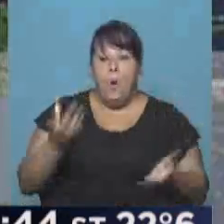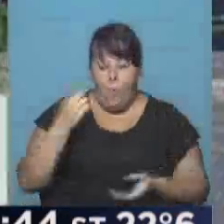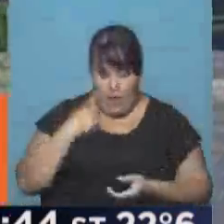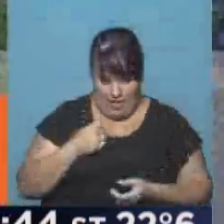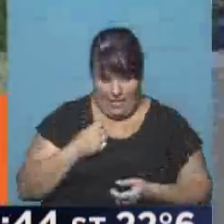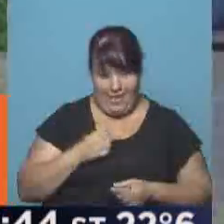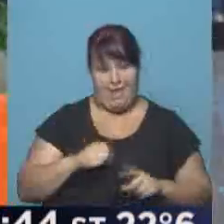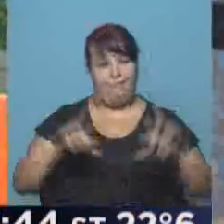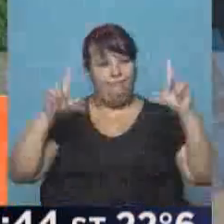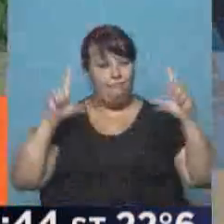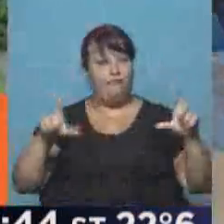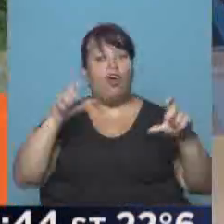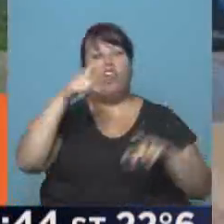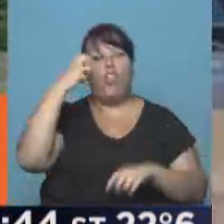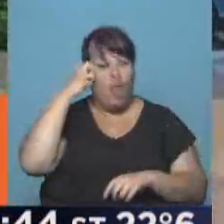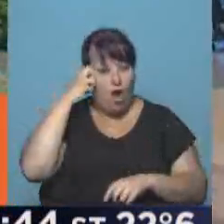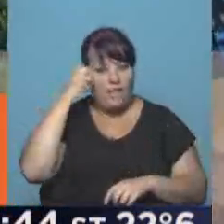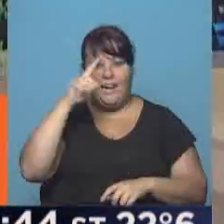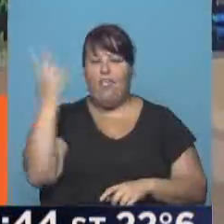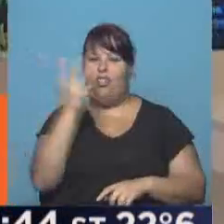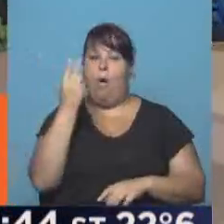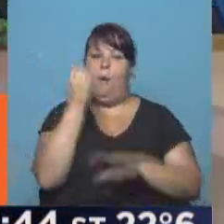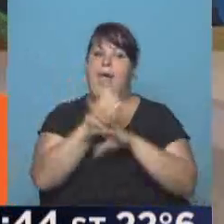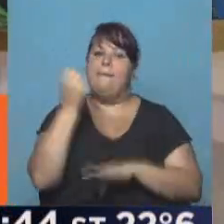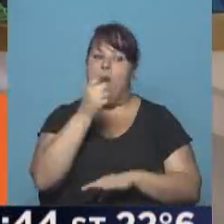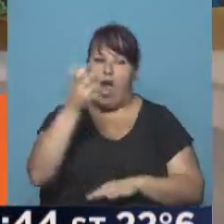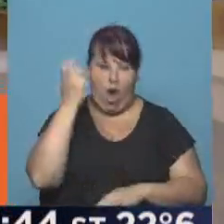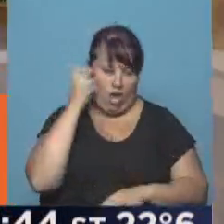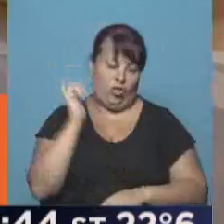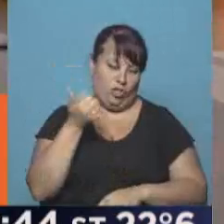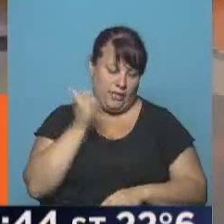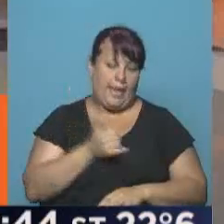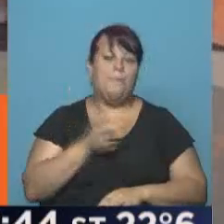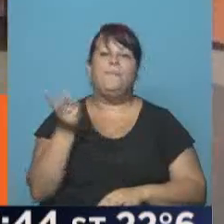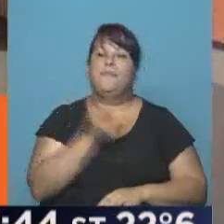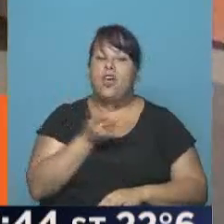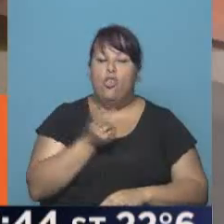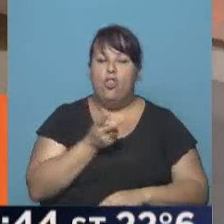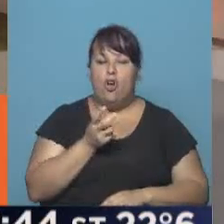La imagen del Parlamento Nacional, son referentes del Congreso sin lugar a dudas y fueron